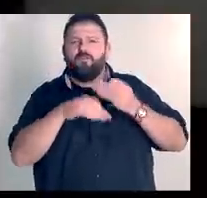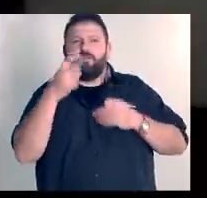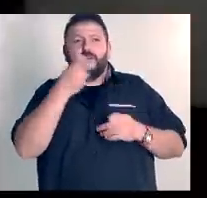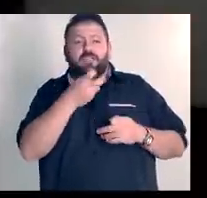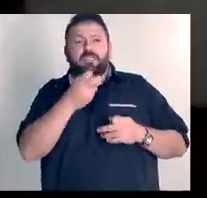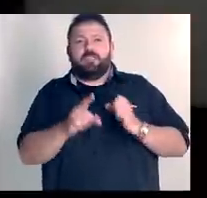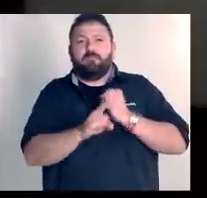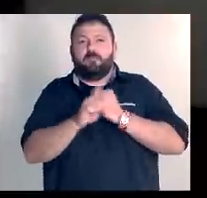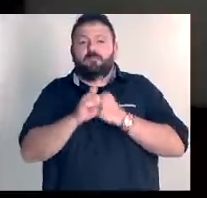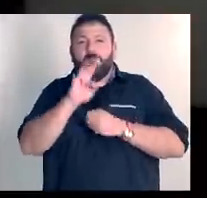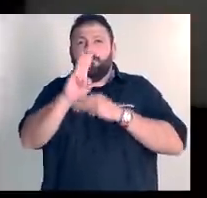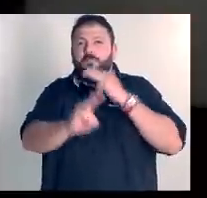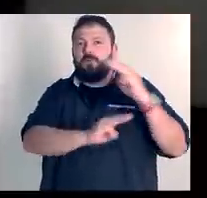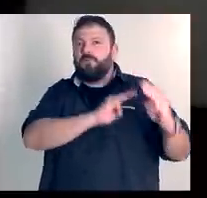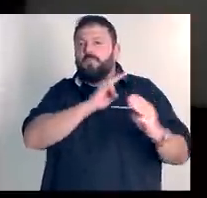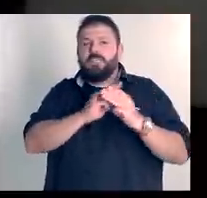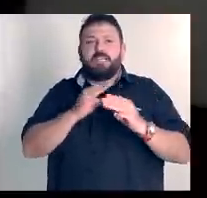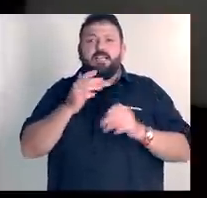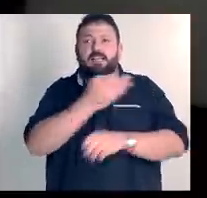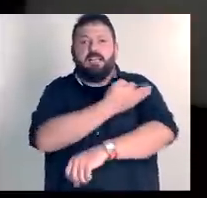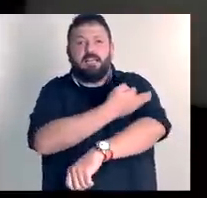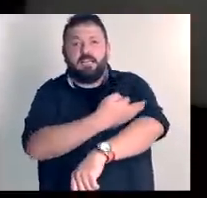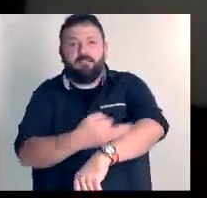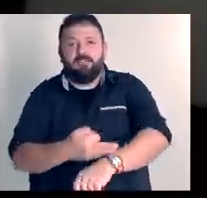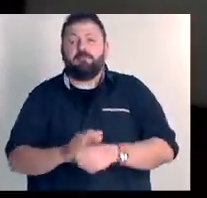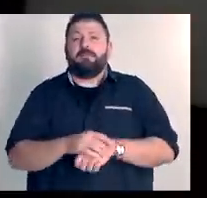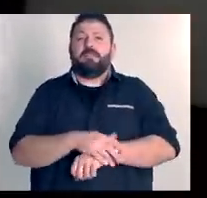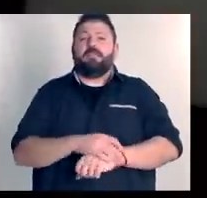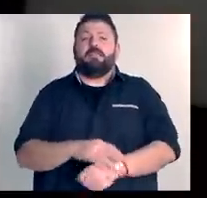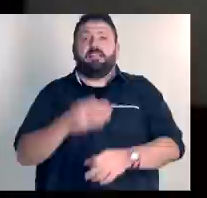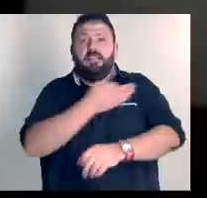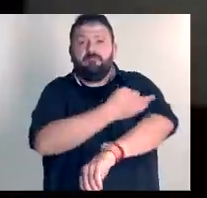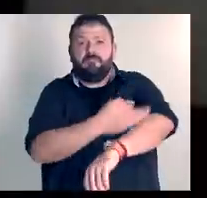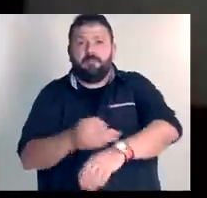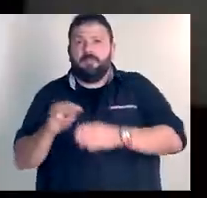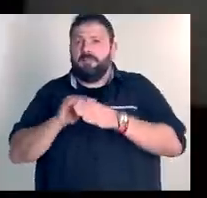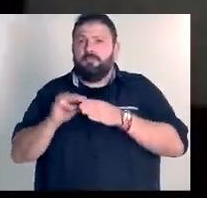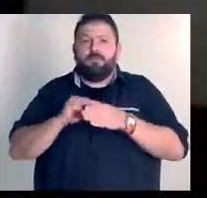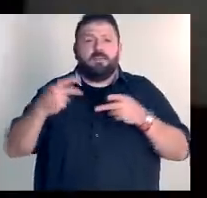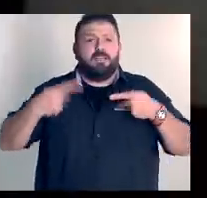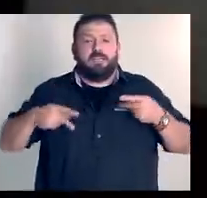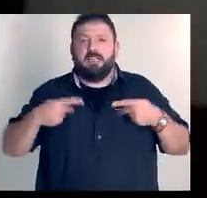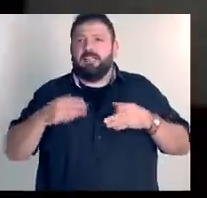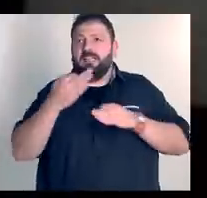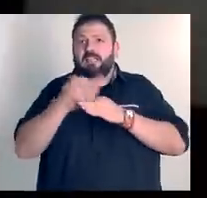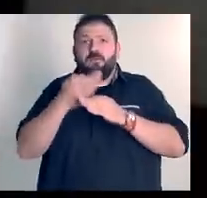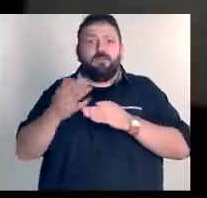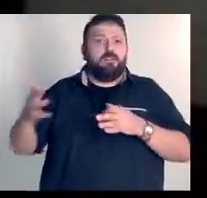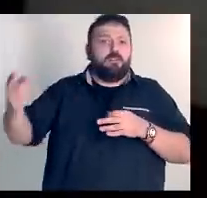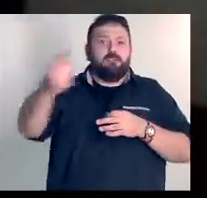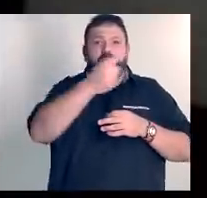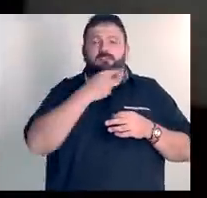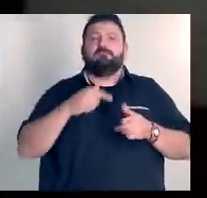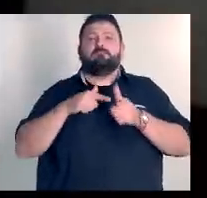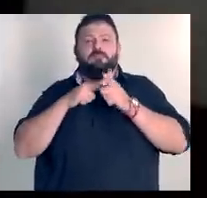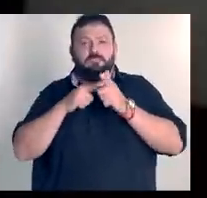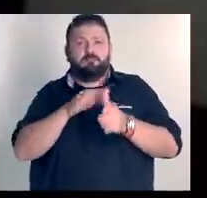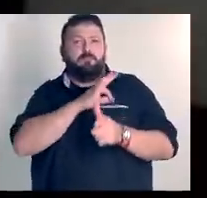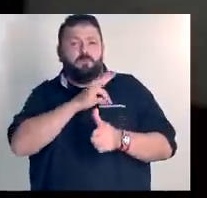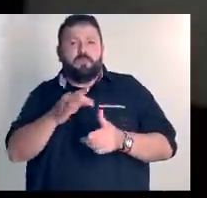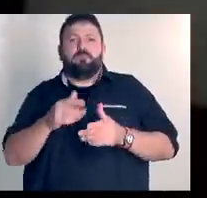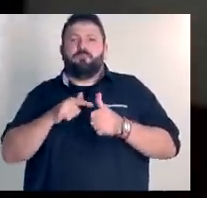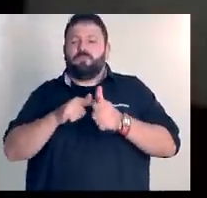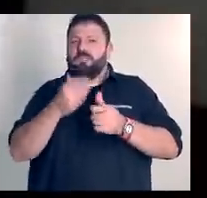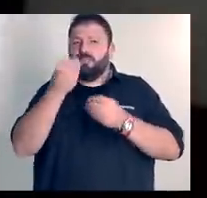crisis mundial que las familias, que las familias moradas, que la gente que se acerca a nuestra empresa podamos seguir comiendo, porque tenemos